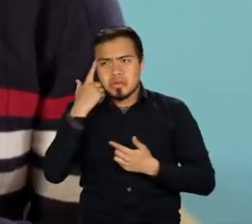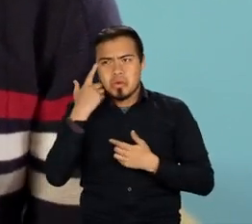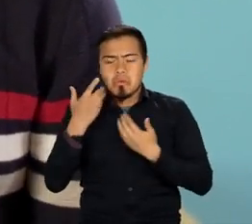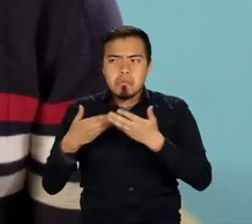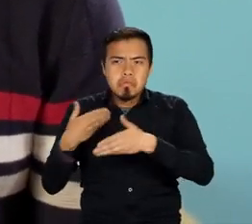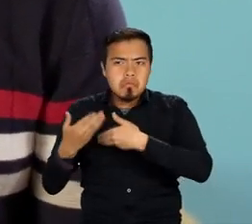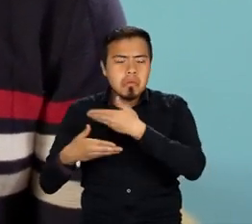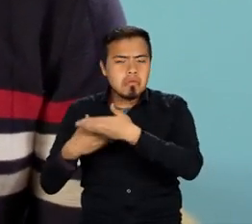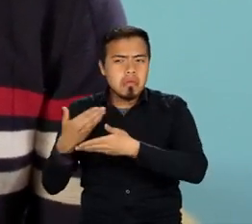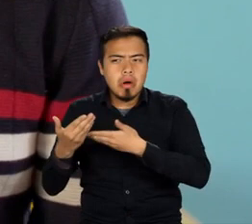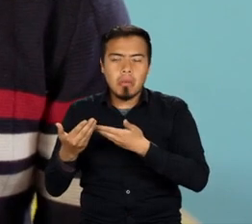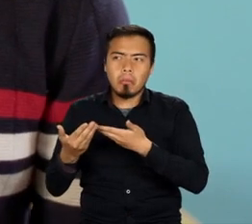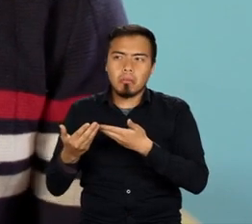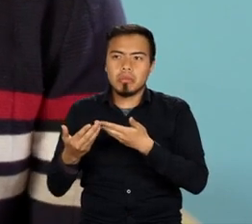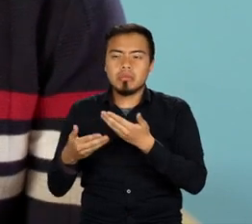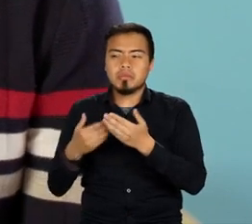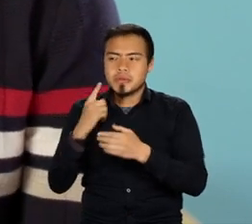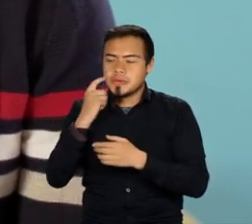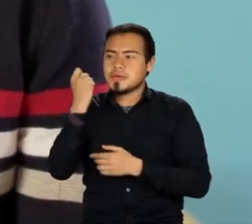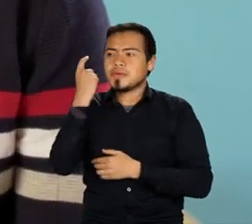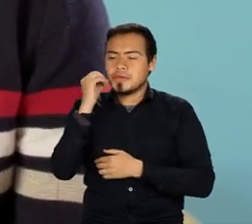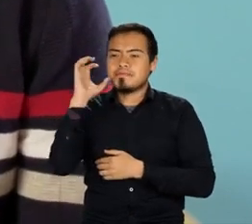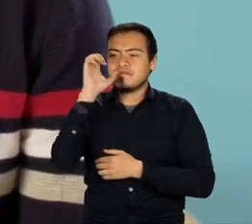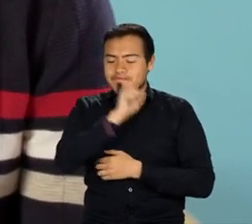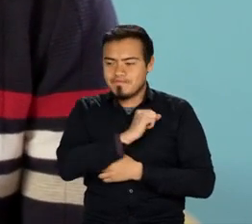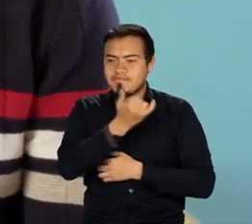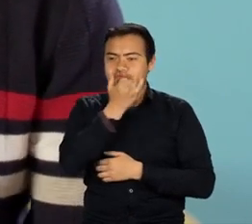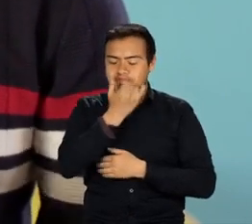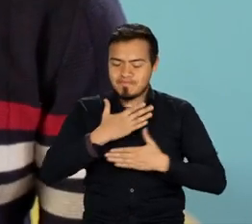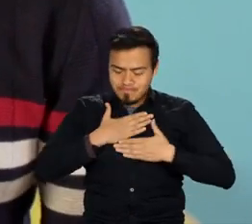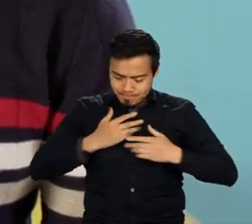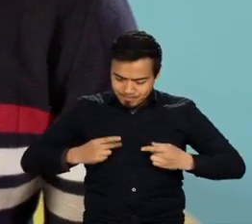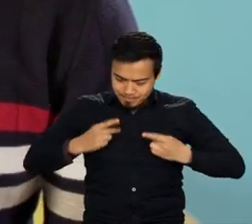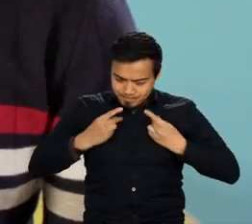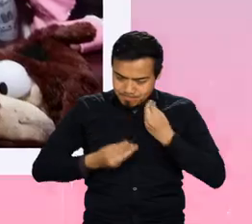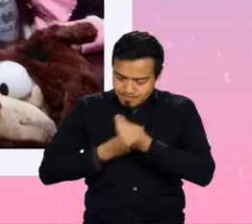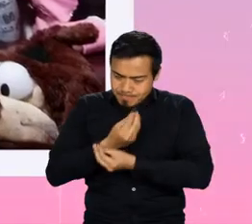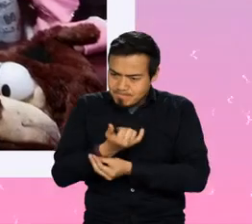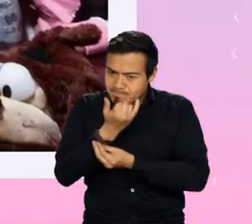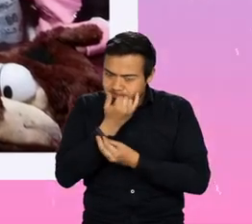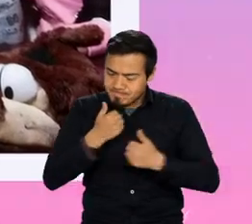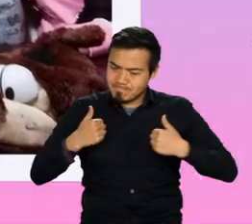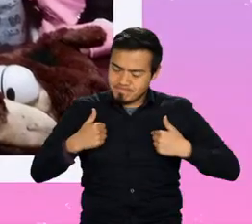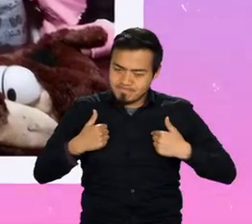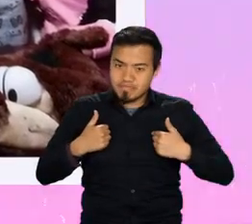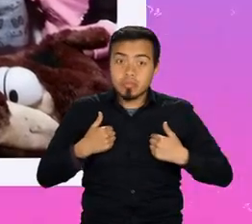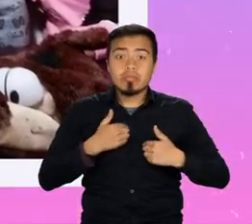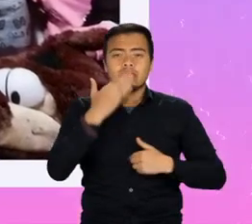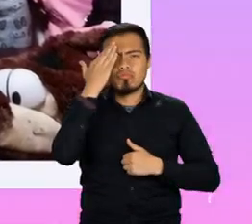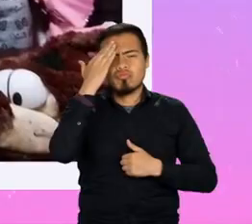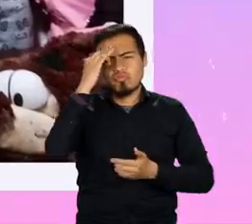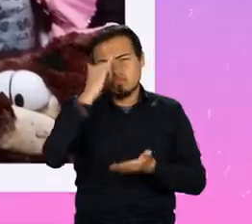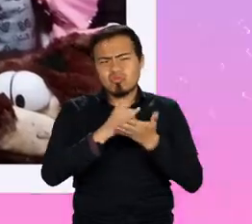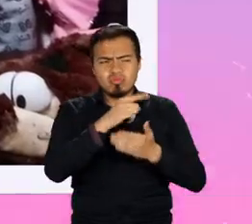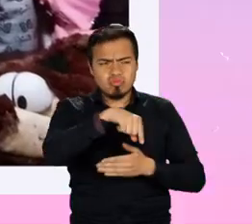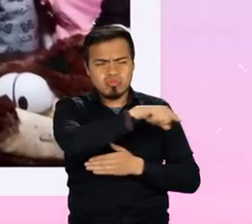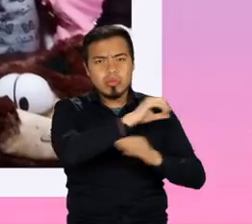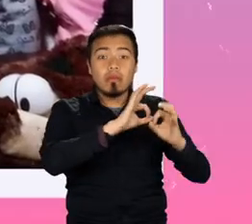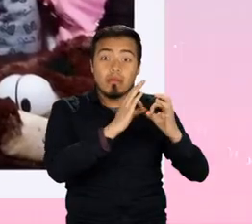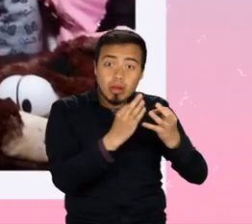empecé a asociar y como que darme cuenta en realidad sobre qué me estaba pasando a mí. Mi familia, pues yo creo que mi familia lo